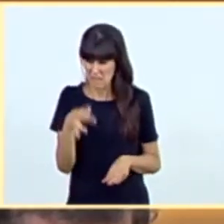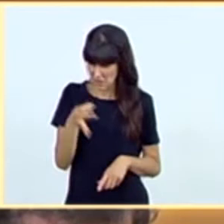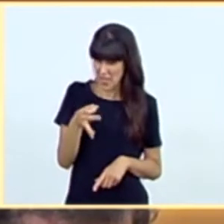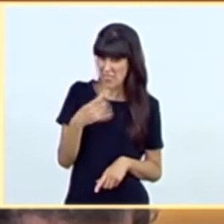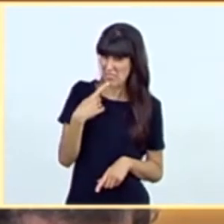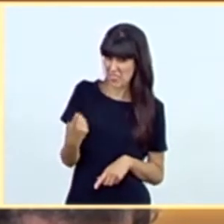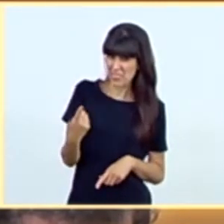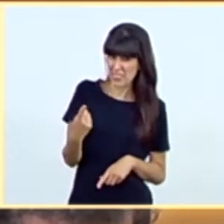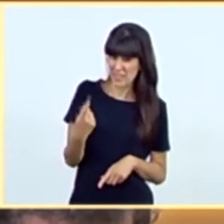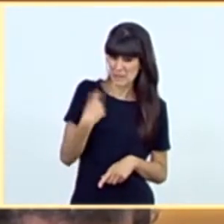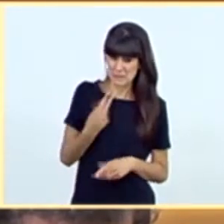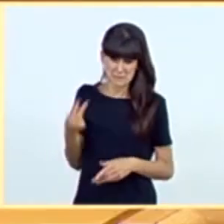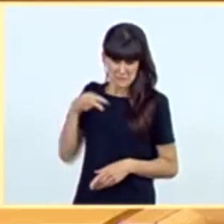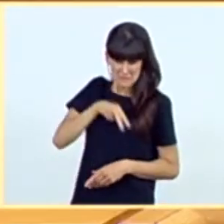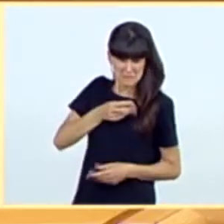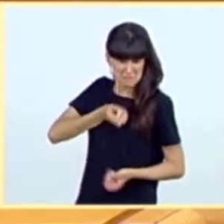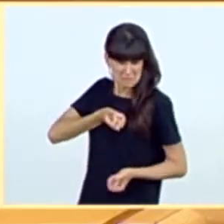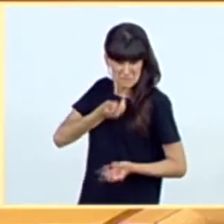de leer eso en esta tribuna?